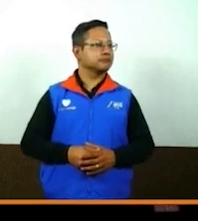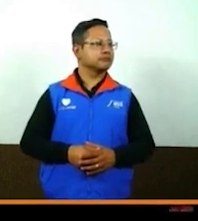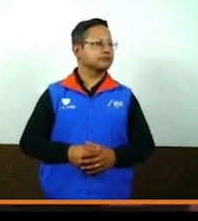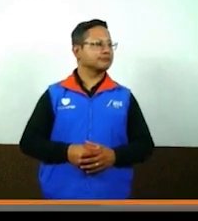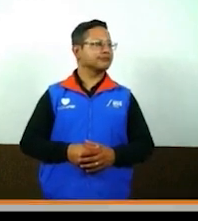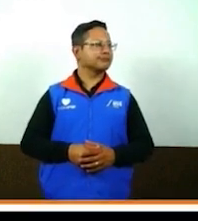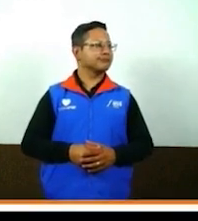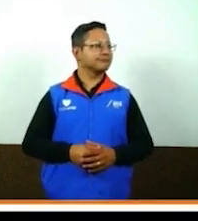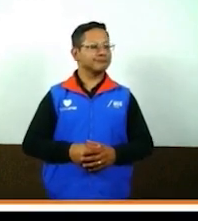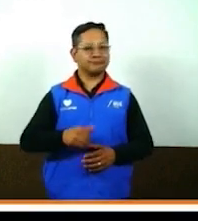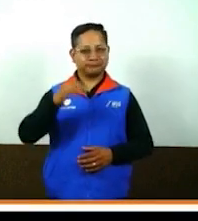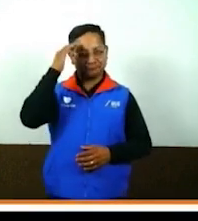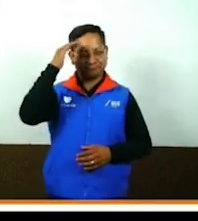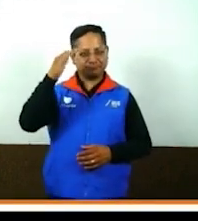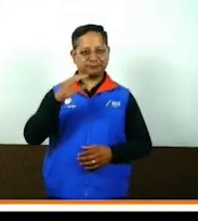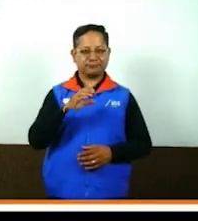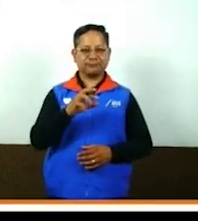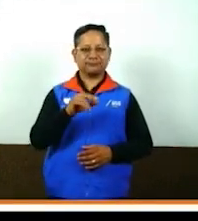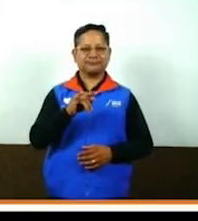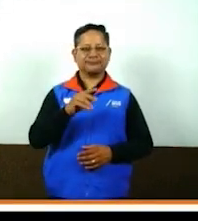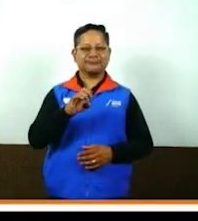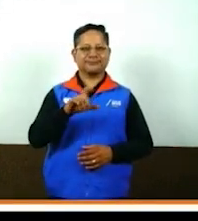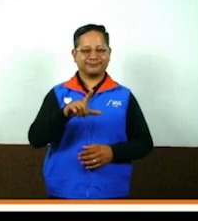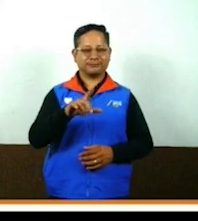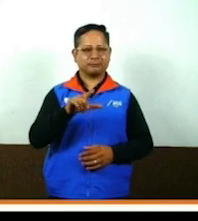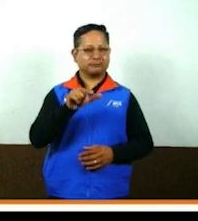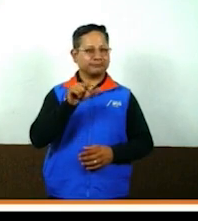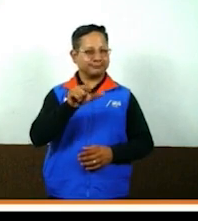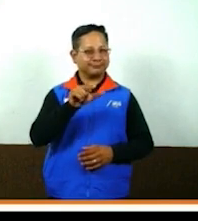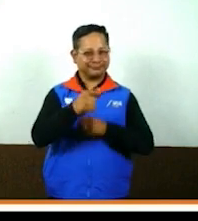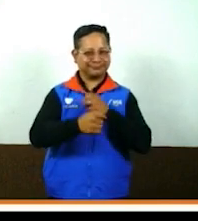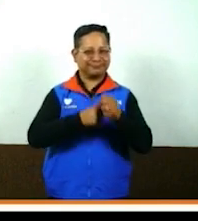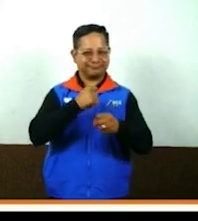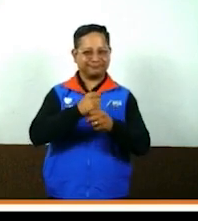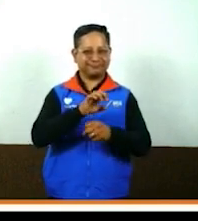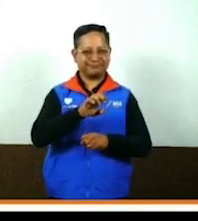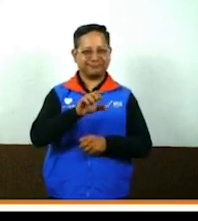Hola, buenas noches. Crisel Corona de EY México, 17 años.